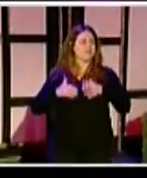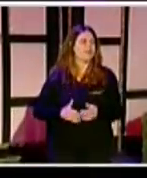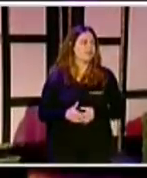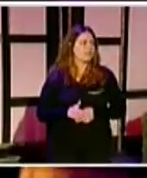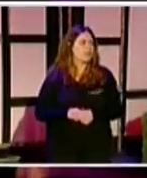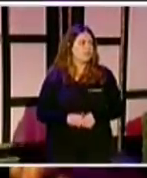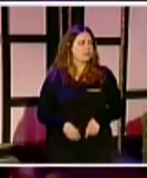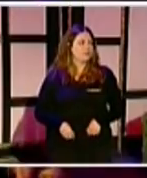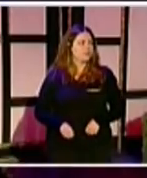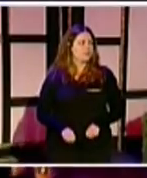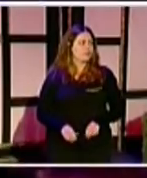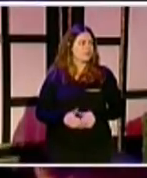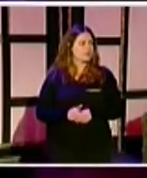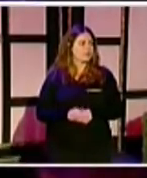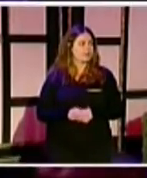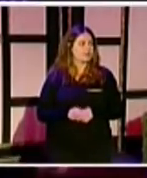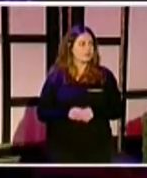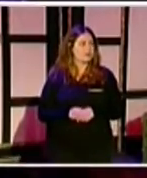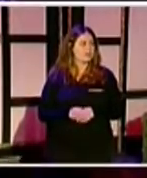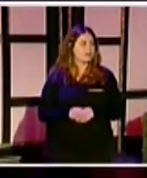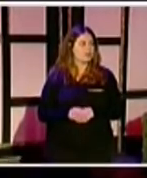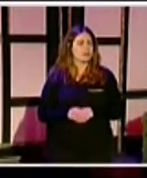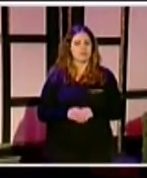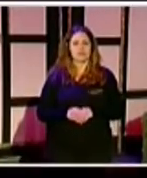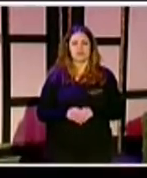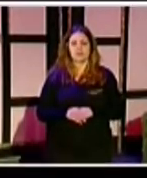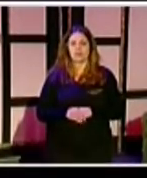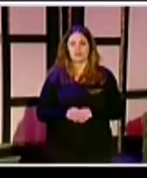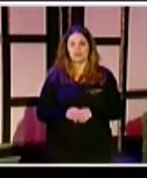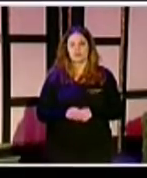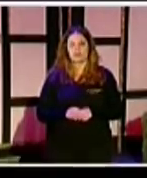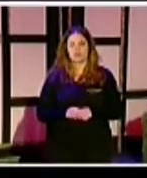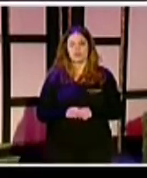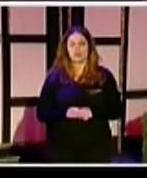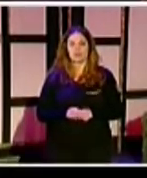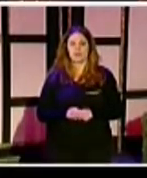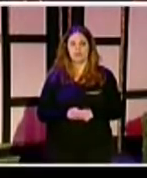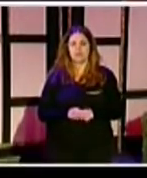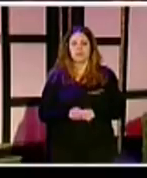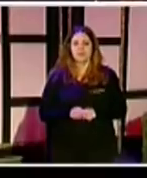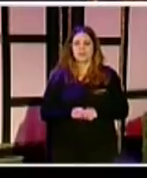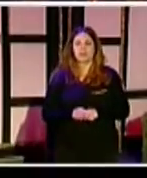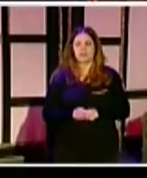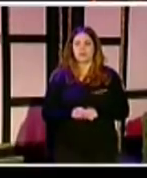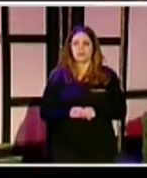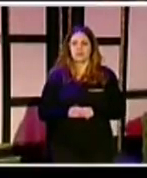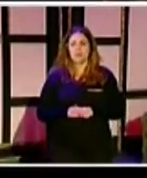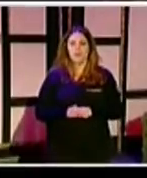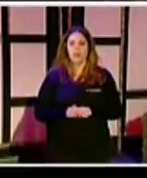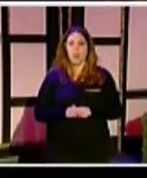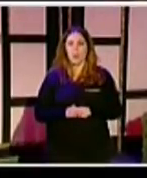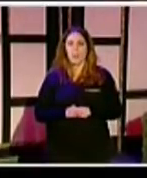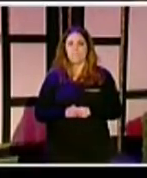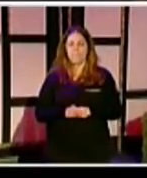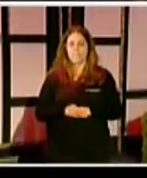colaboradora de Los de Carrizal y es precisamente la forma que han tenido de presentar esta segunda canción, La Era Escolar. Recuerden